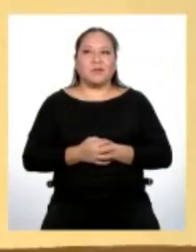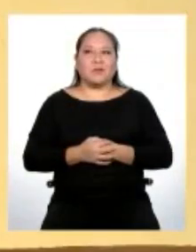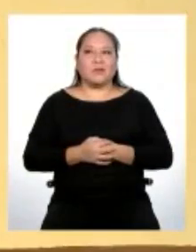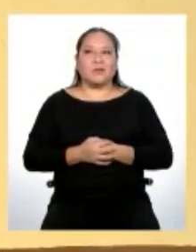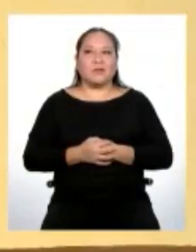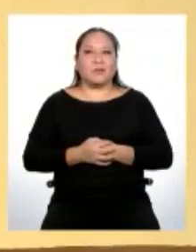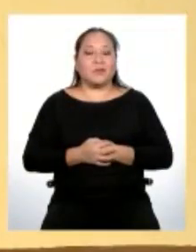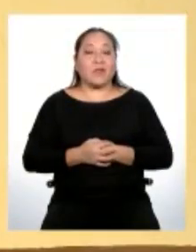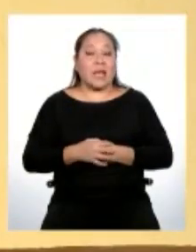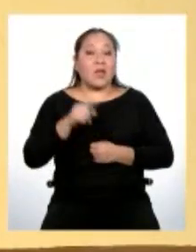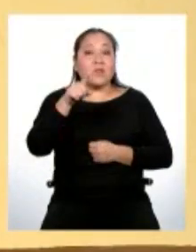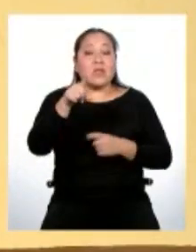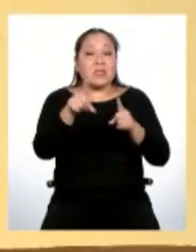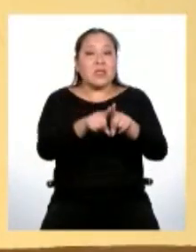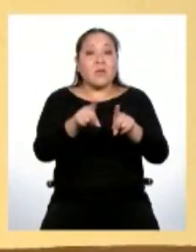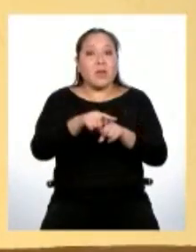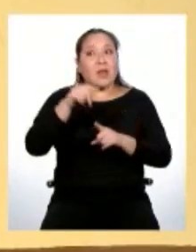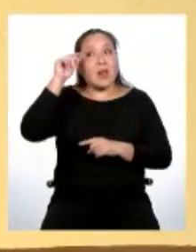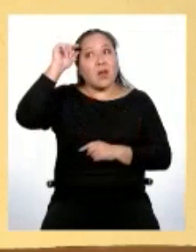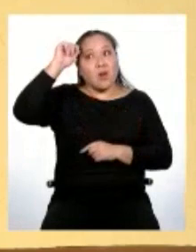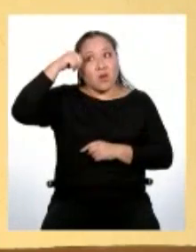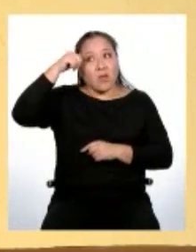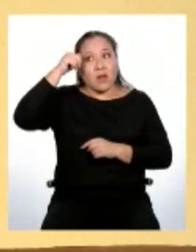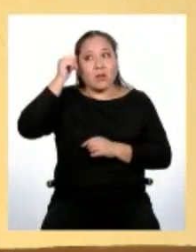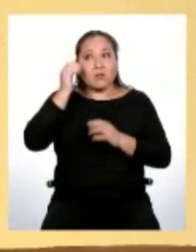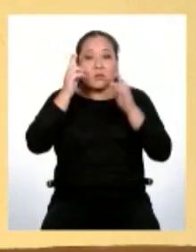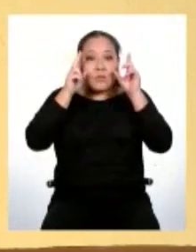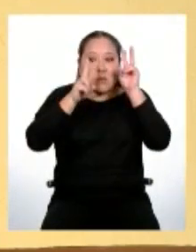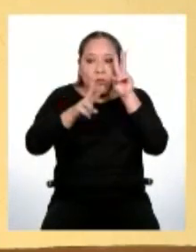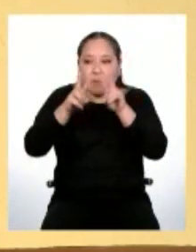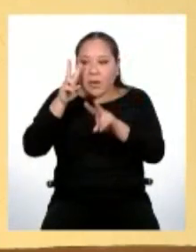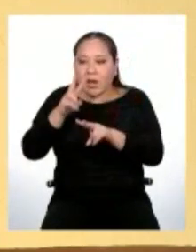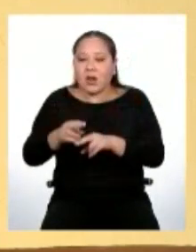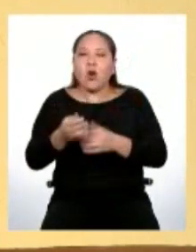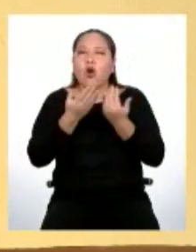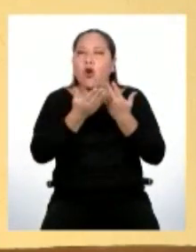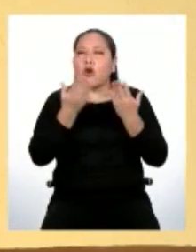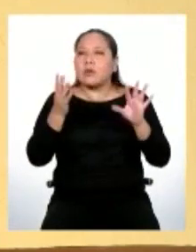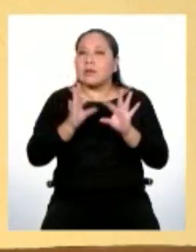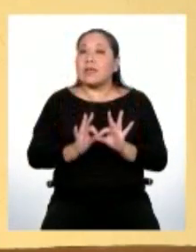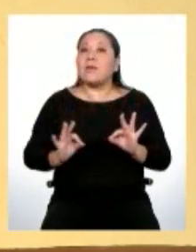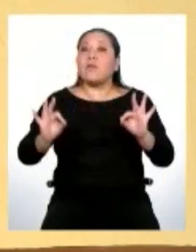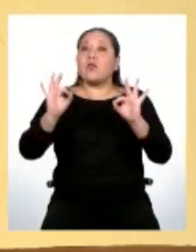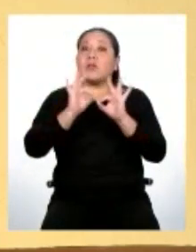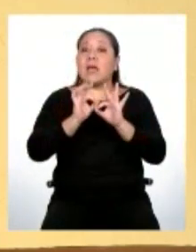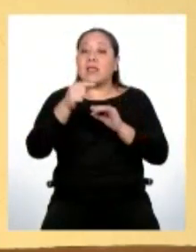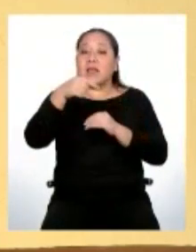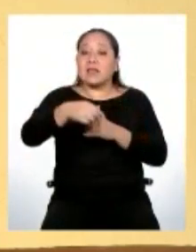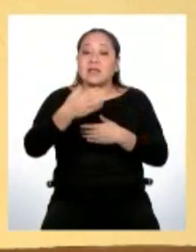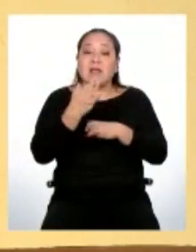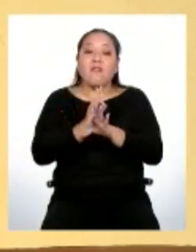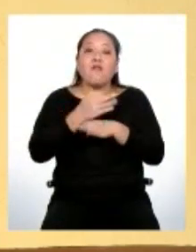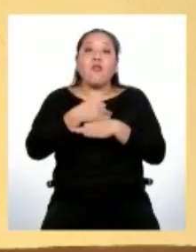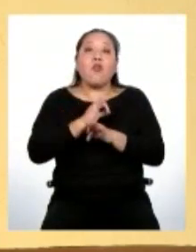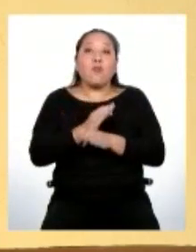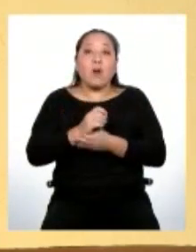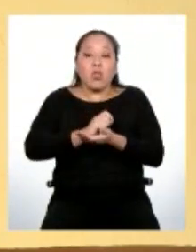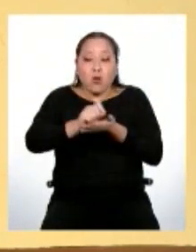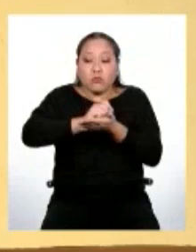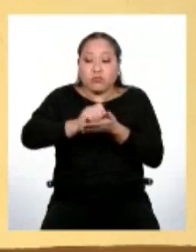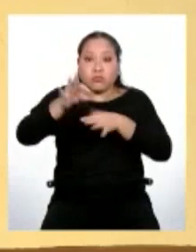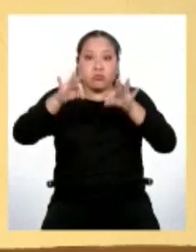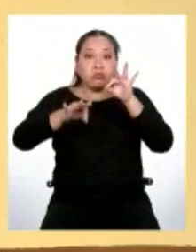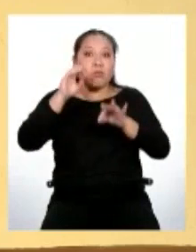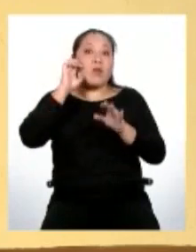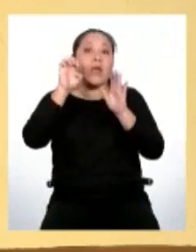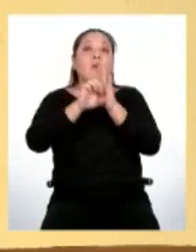Algo que también deben recordar es que aprendieron a identificar y reconocer ciertos elementos dentro del formato de un guión teatral, como por ejemplo